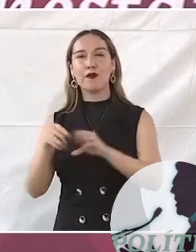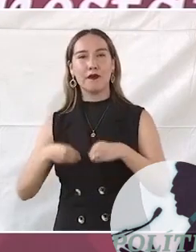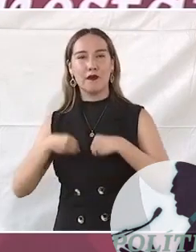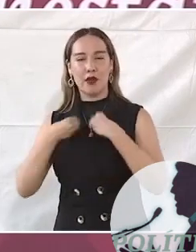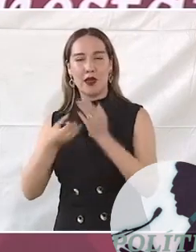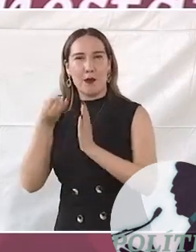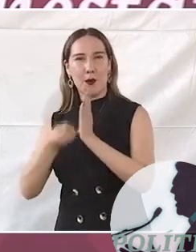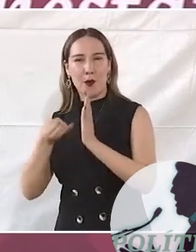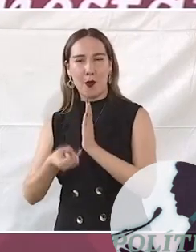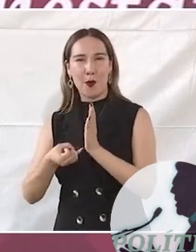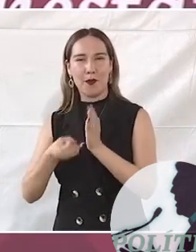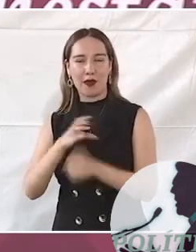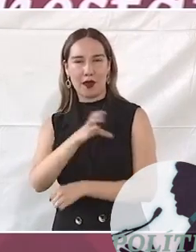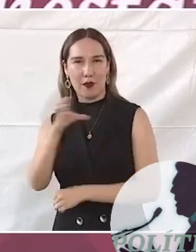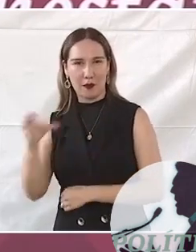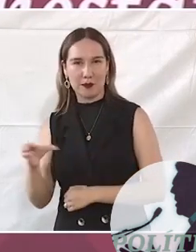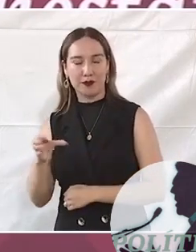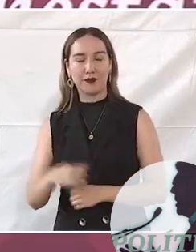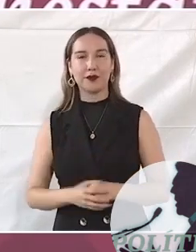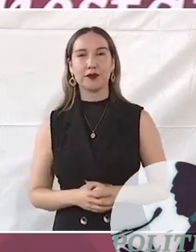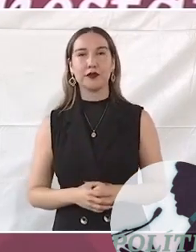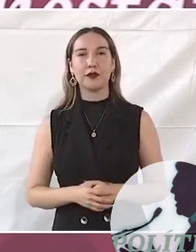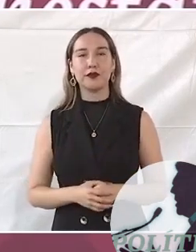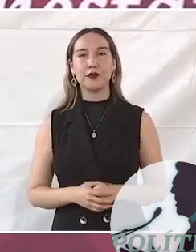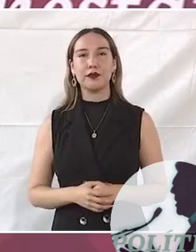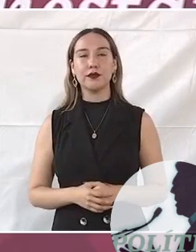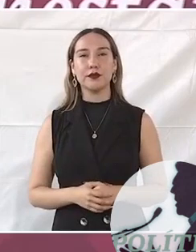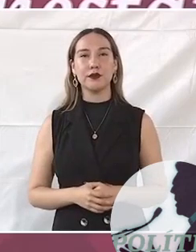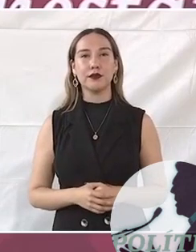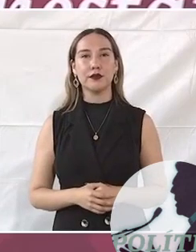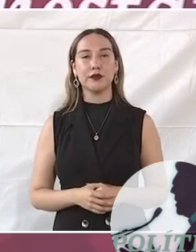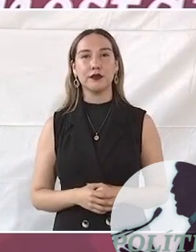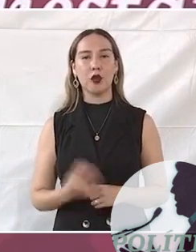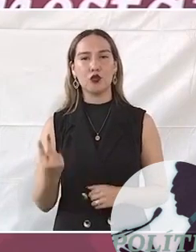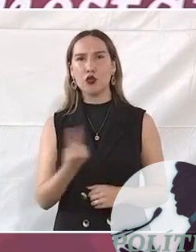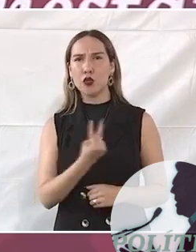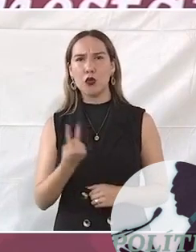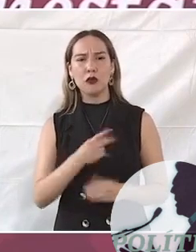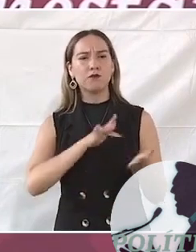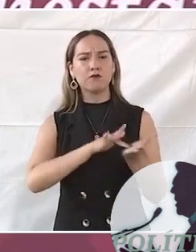hace a través de nuestros ingenieros militares que están empeñados en la construcción de